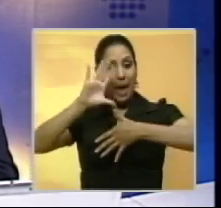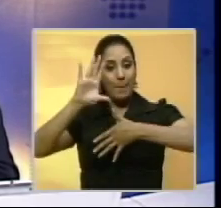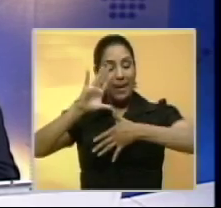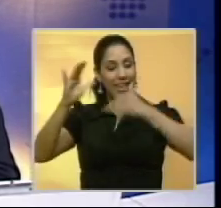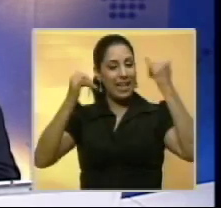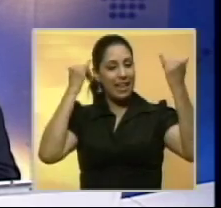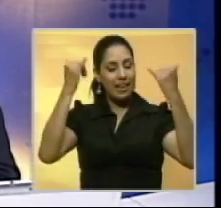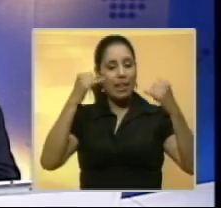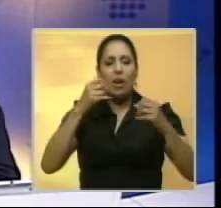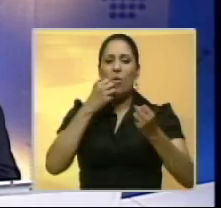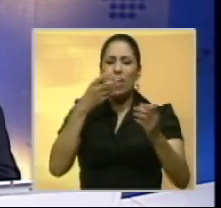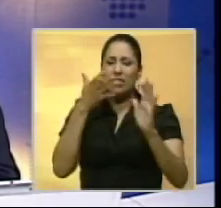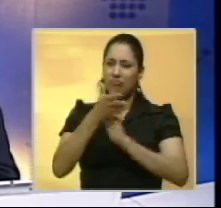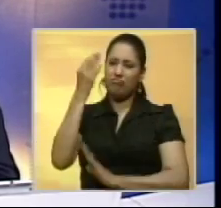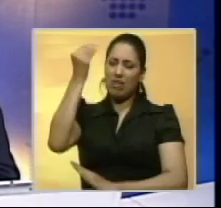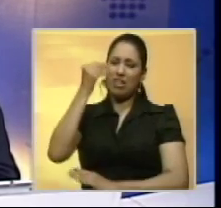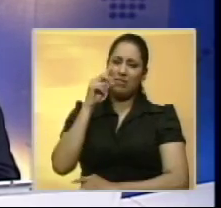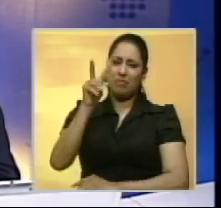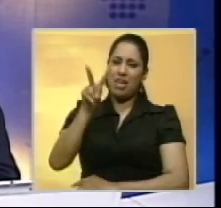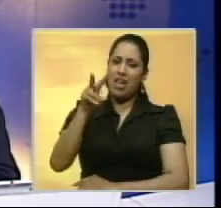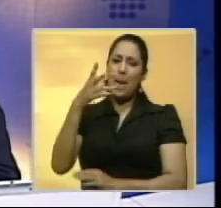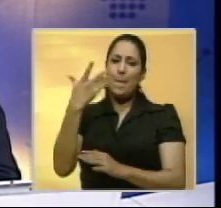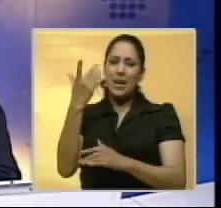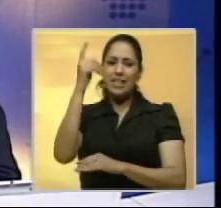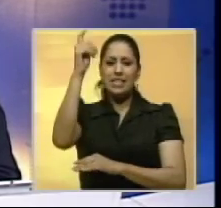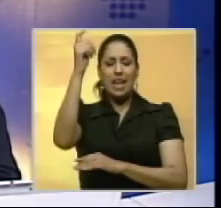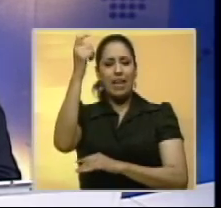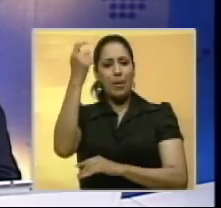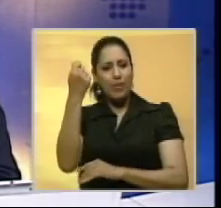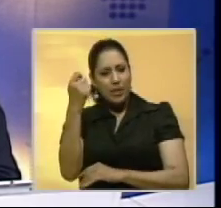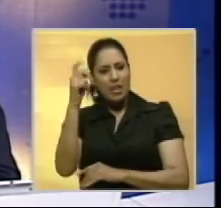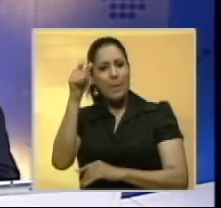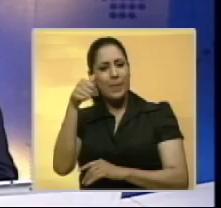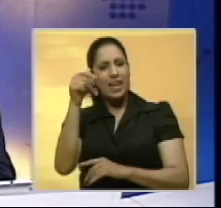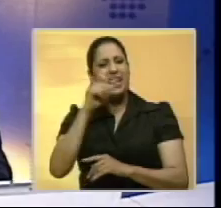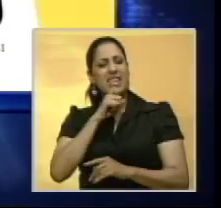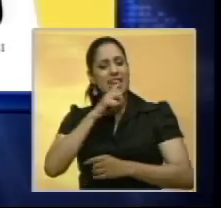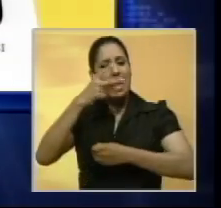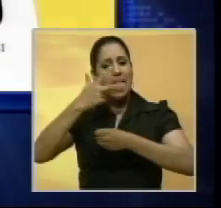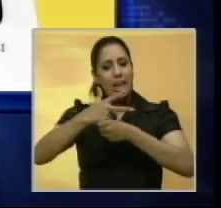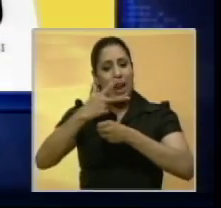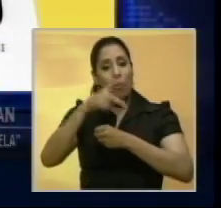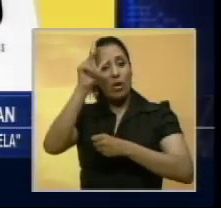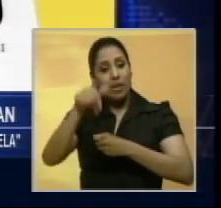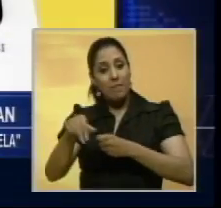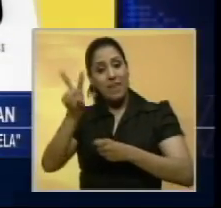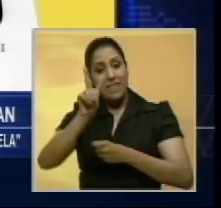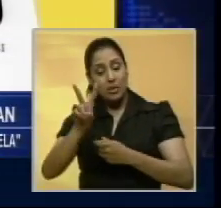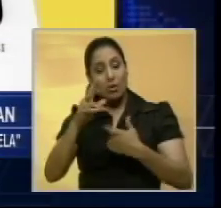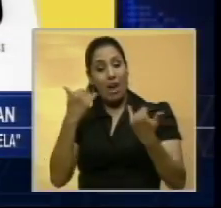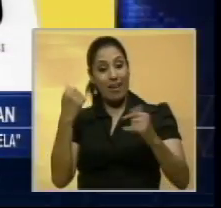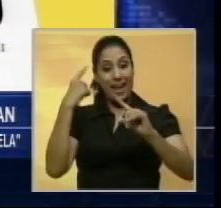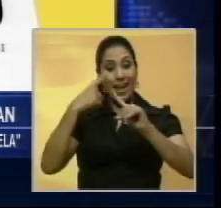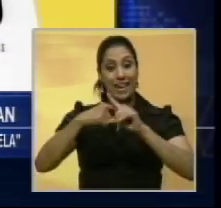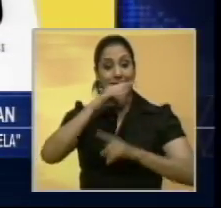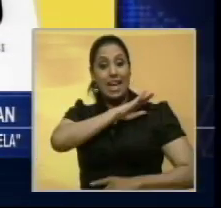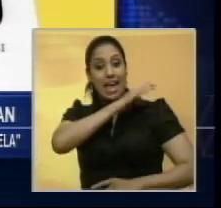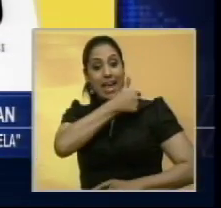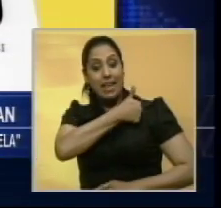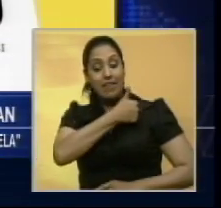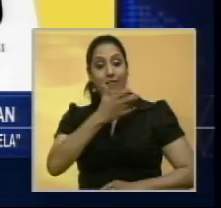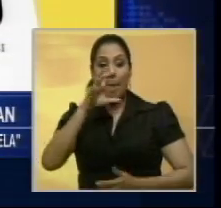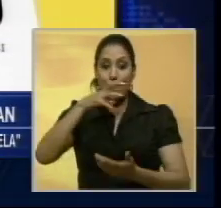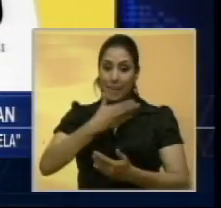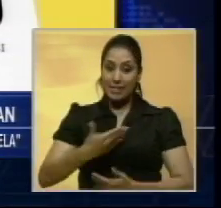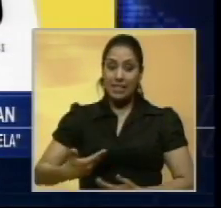pronunciaron a propósito de lo que consideran atentados a los parlamentos de Nicaragua y Venezuela. Los exjefes de Estado y de Gobierno firmantes mostraron